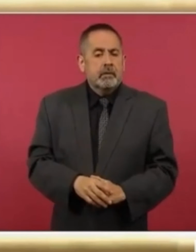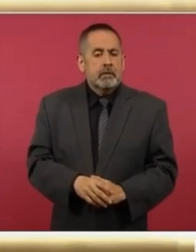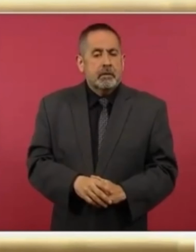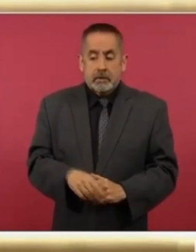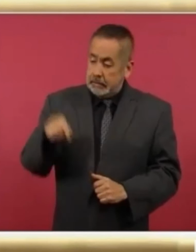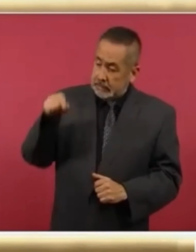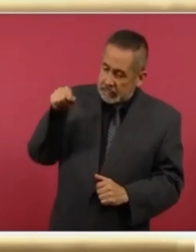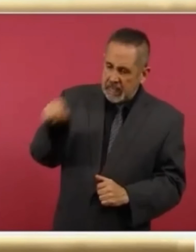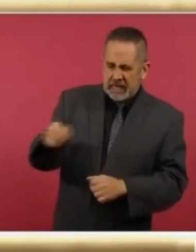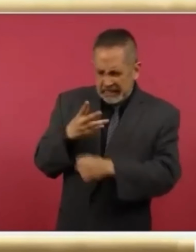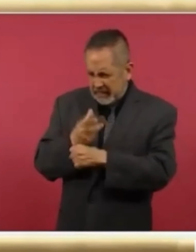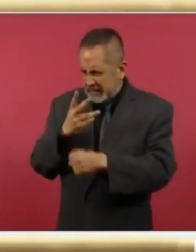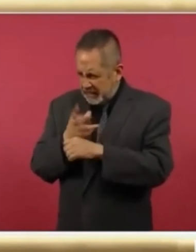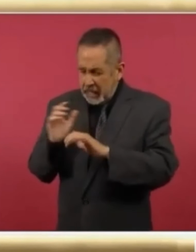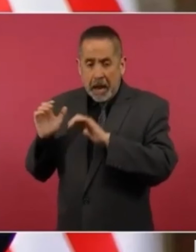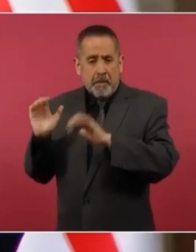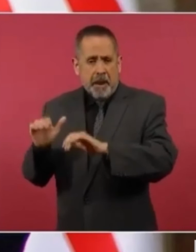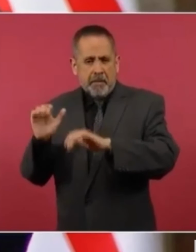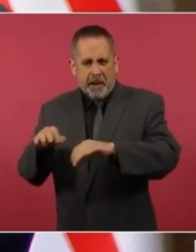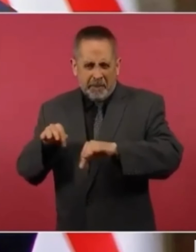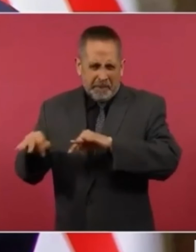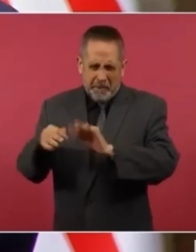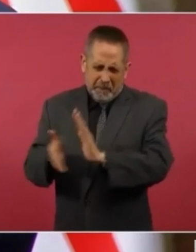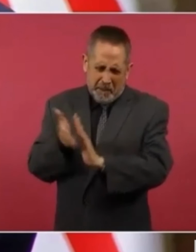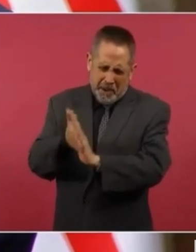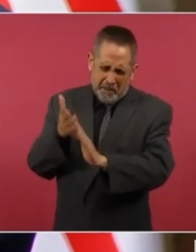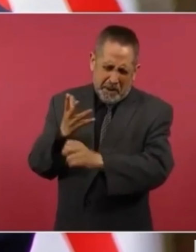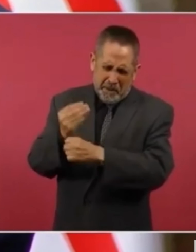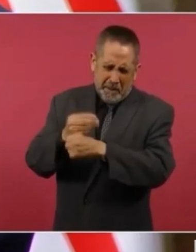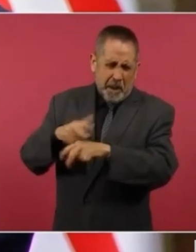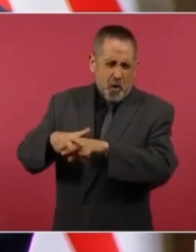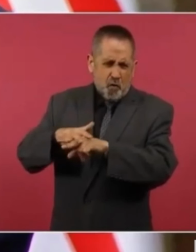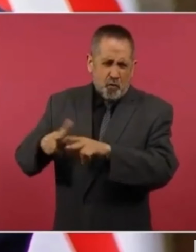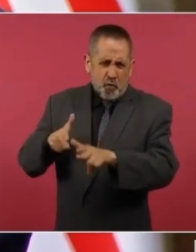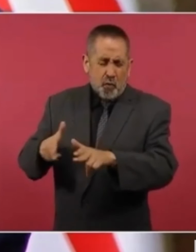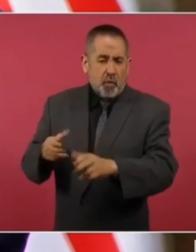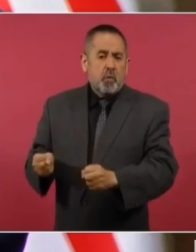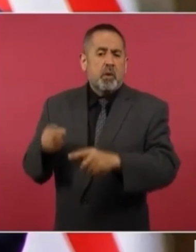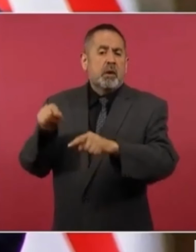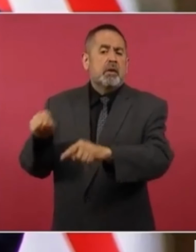Pues ahí están trabajando en la construcción de ese ferrocarril